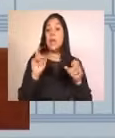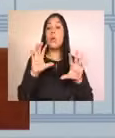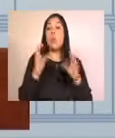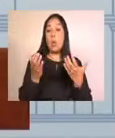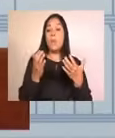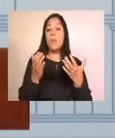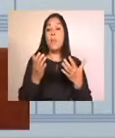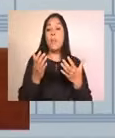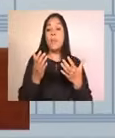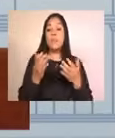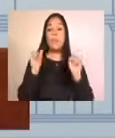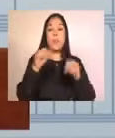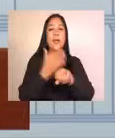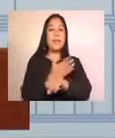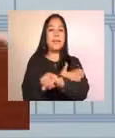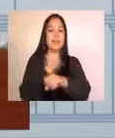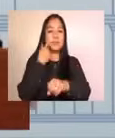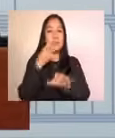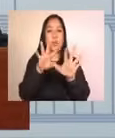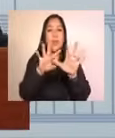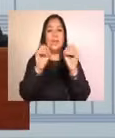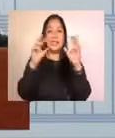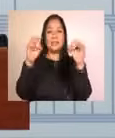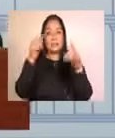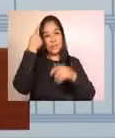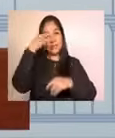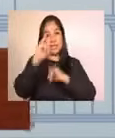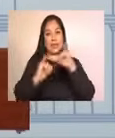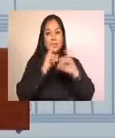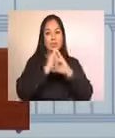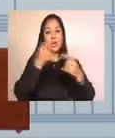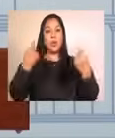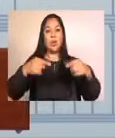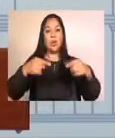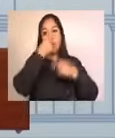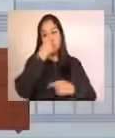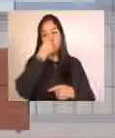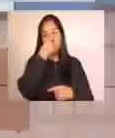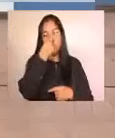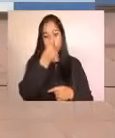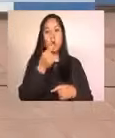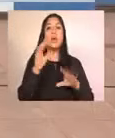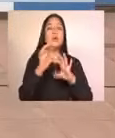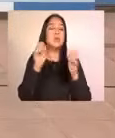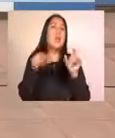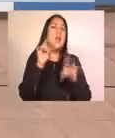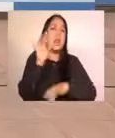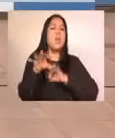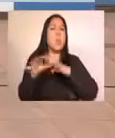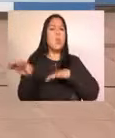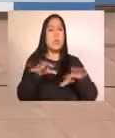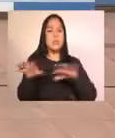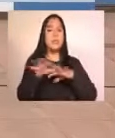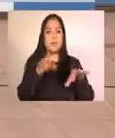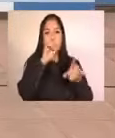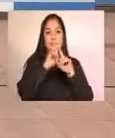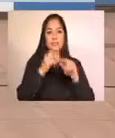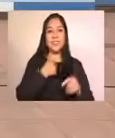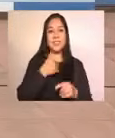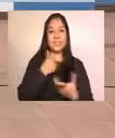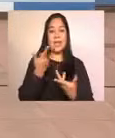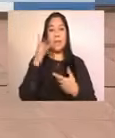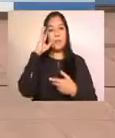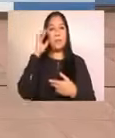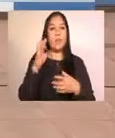anticipar el 9 de diciembre, es el Día Internacional contra la Corrupción. Habrán algunas actividades lideradas por la